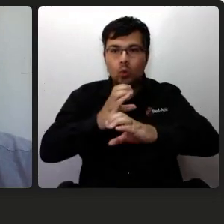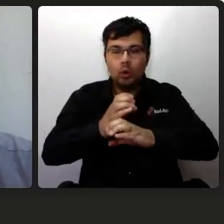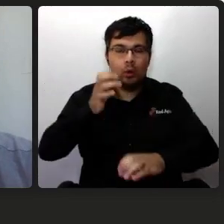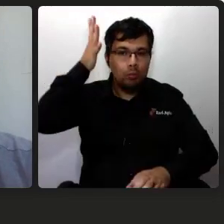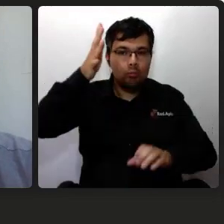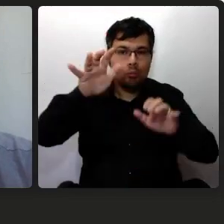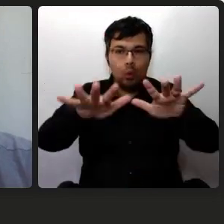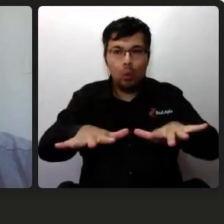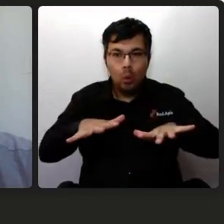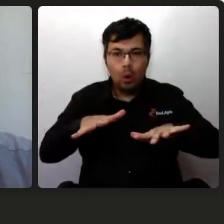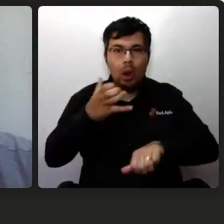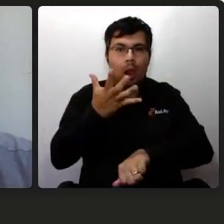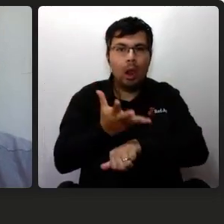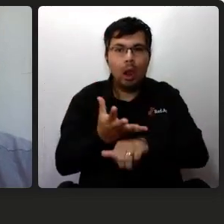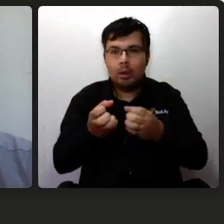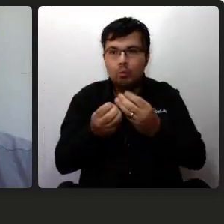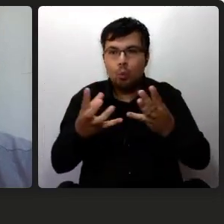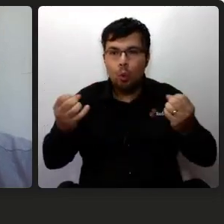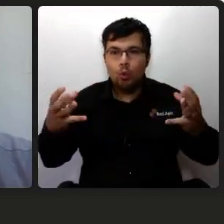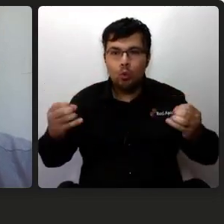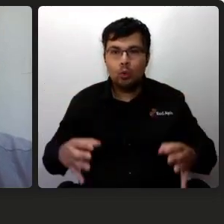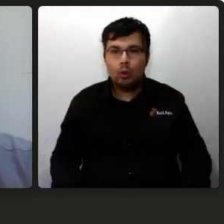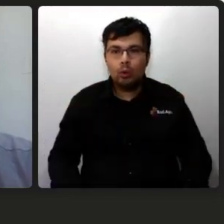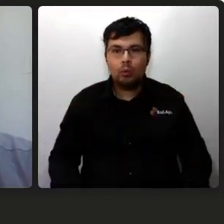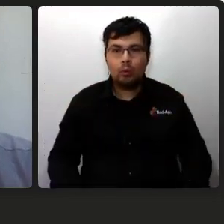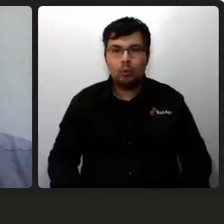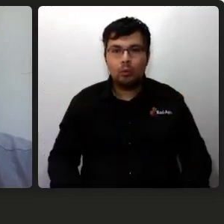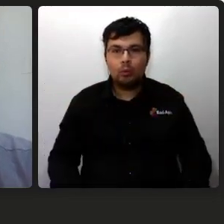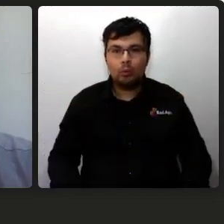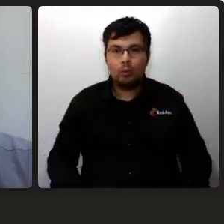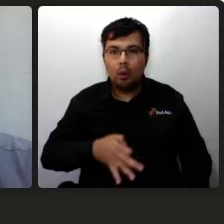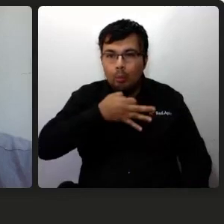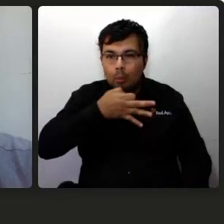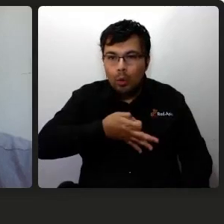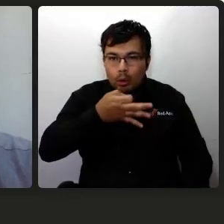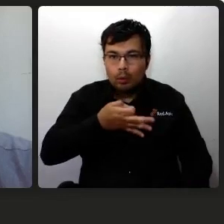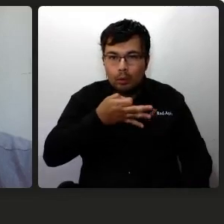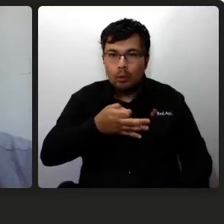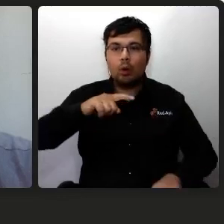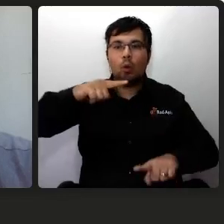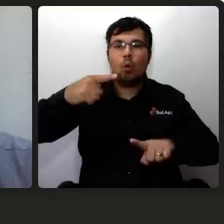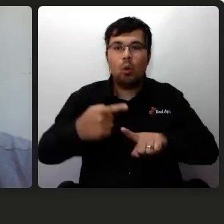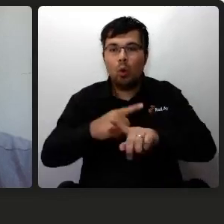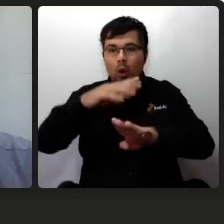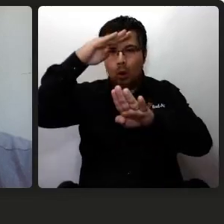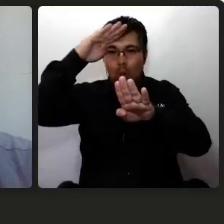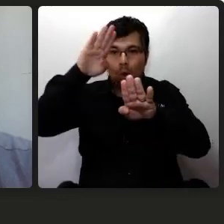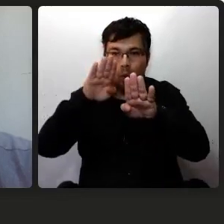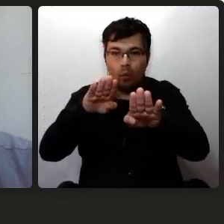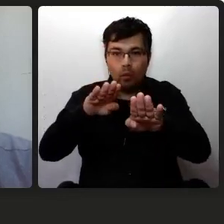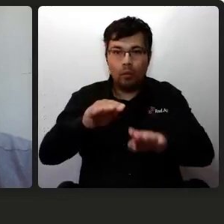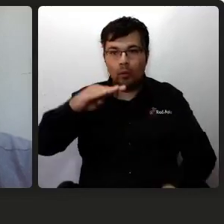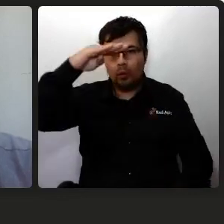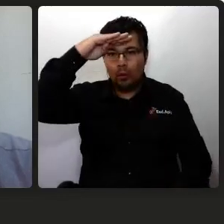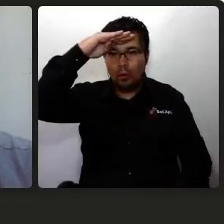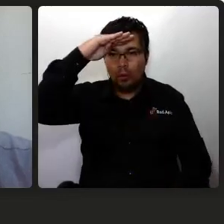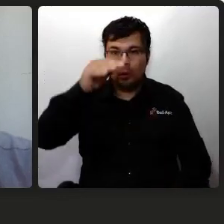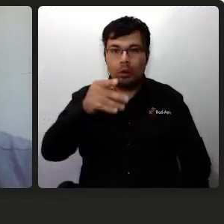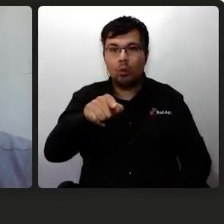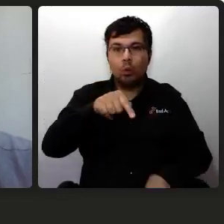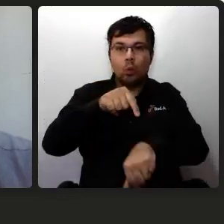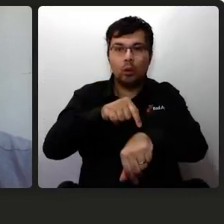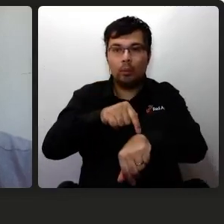que hay mucho por contar, mucho por informar, y esperamos volver a contar con vuestra confianza y con vuestro tiempo,